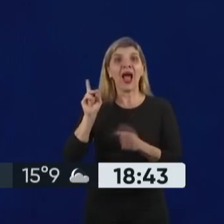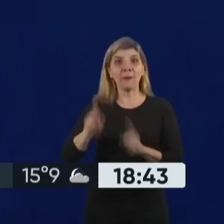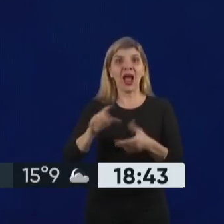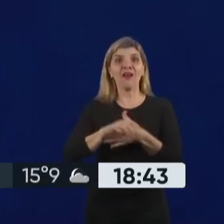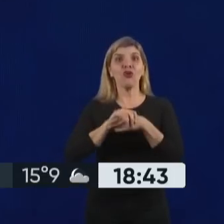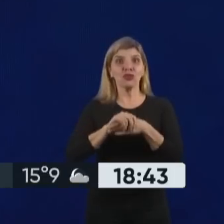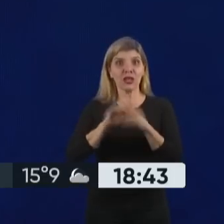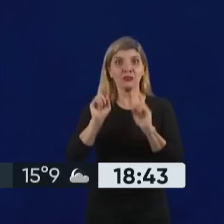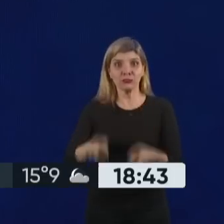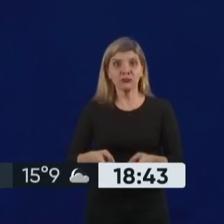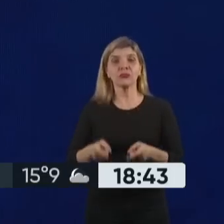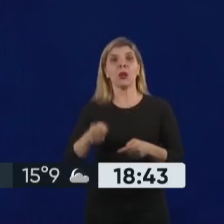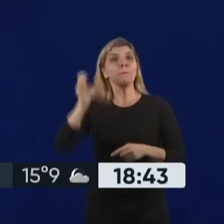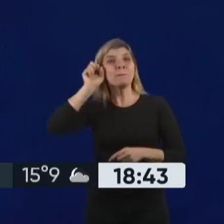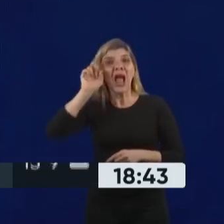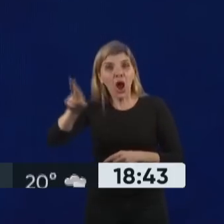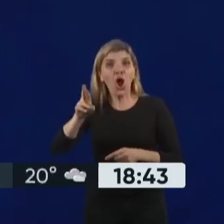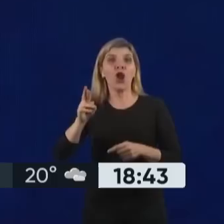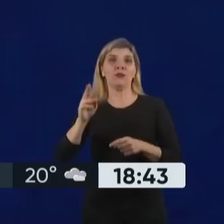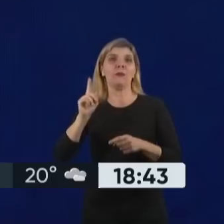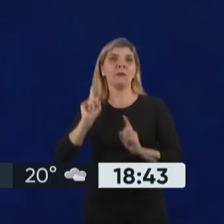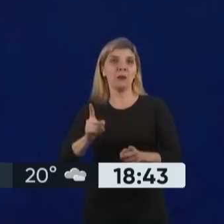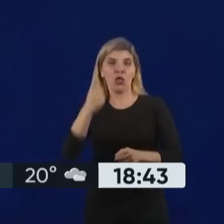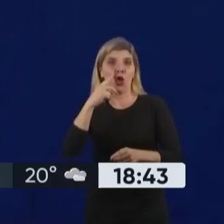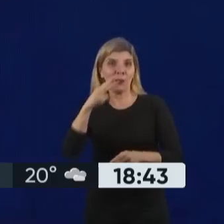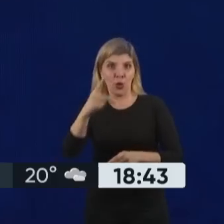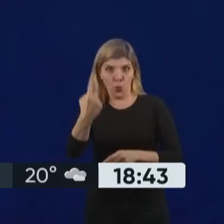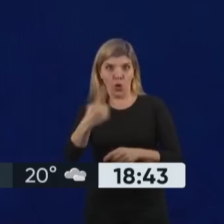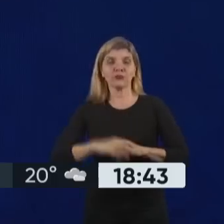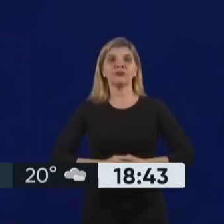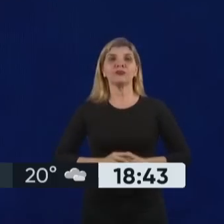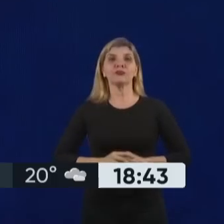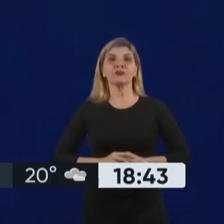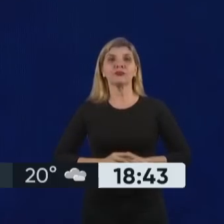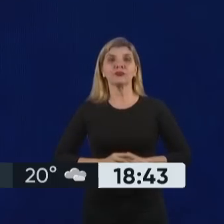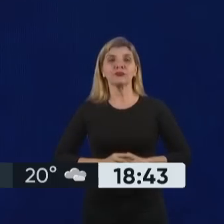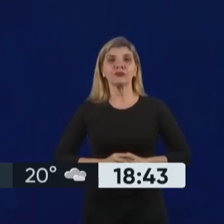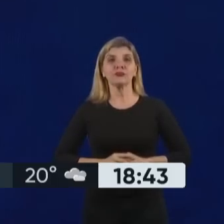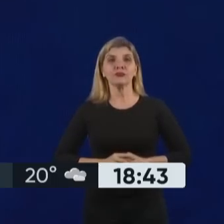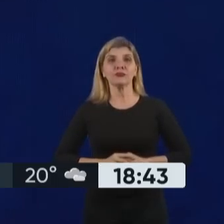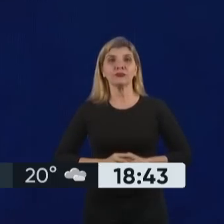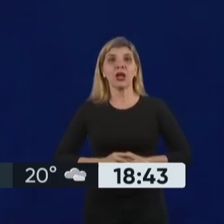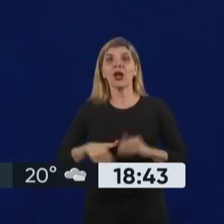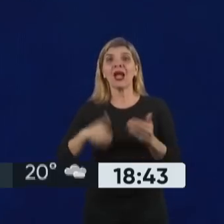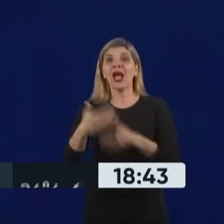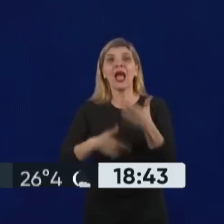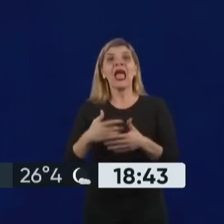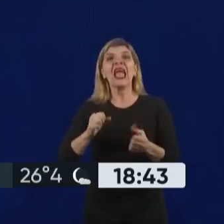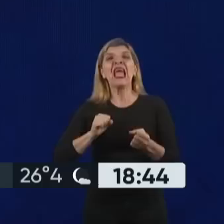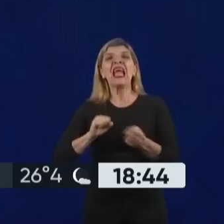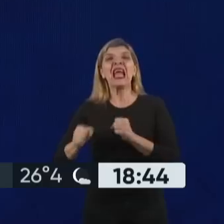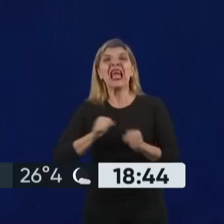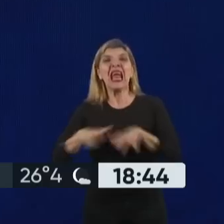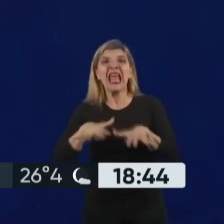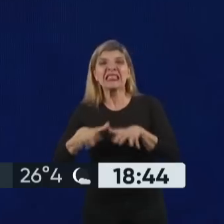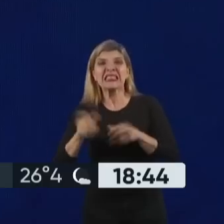indicadores sociales que eran aún peores que los que teníamos en el 2001. Es decir, estábamos frente a lo que iba a ser la peor crisis de toda la